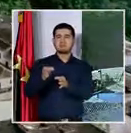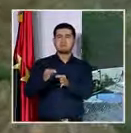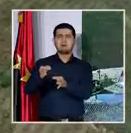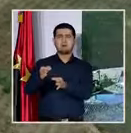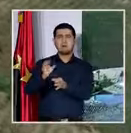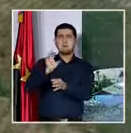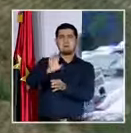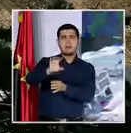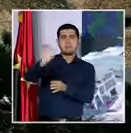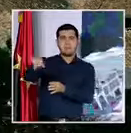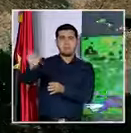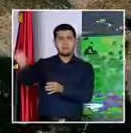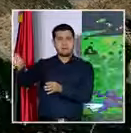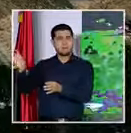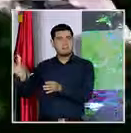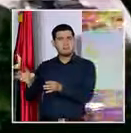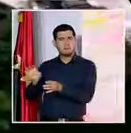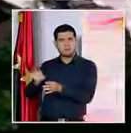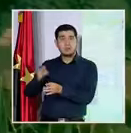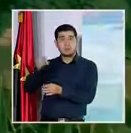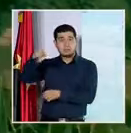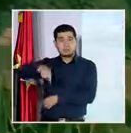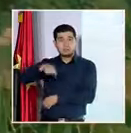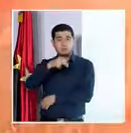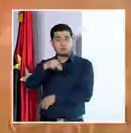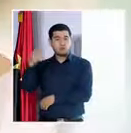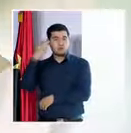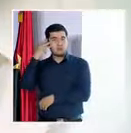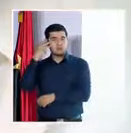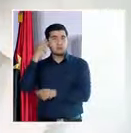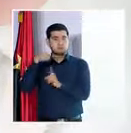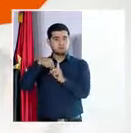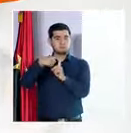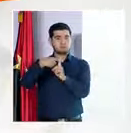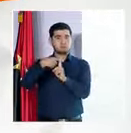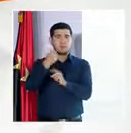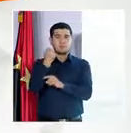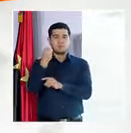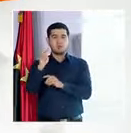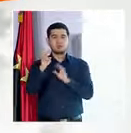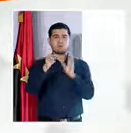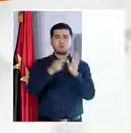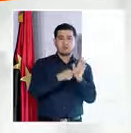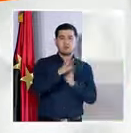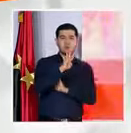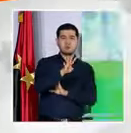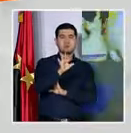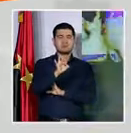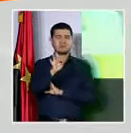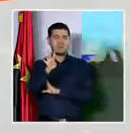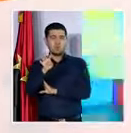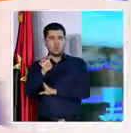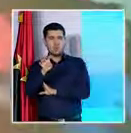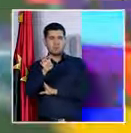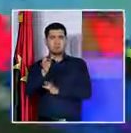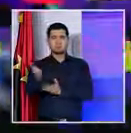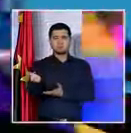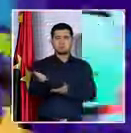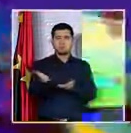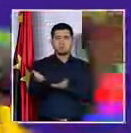El Tarra, La Playa, Bucaracica y Acarí, beneficiando a otros 12.439 hogares